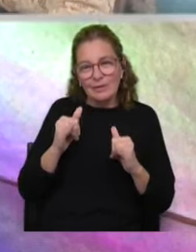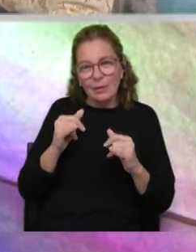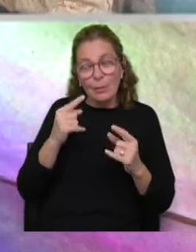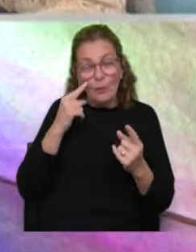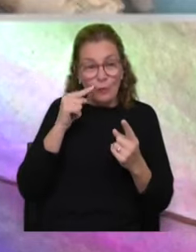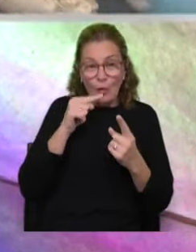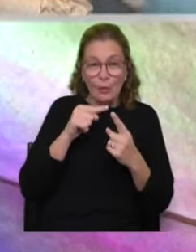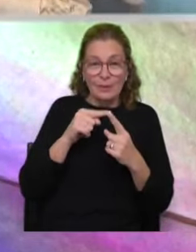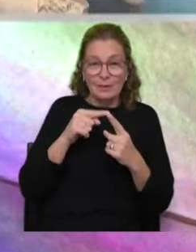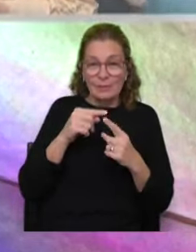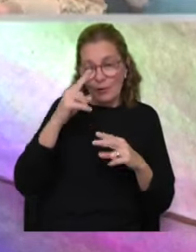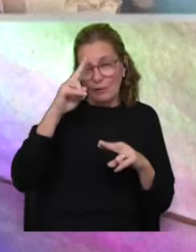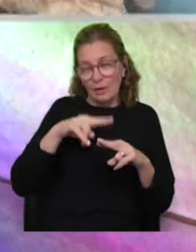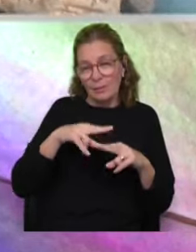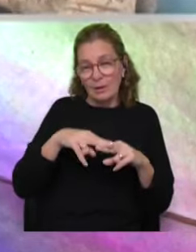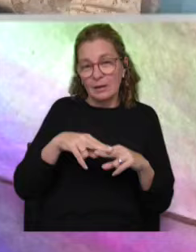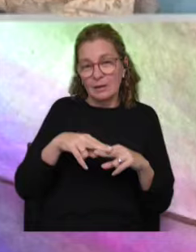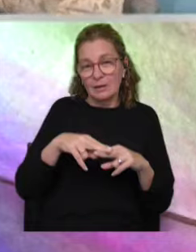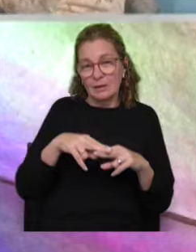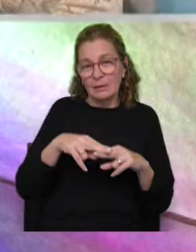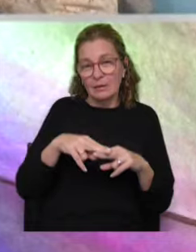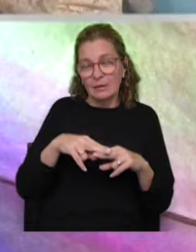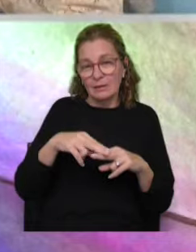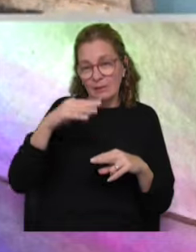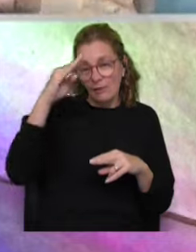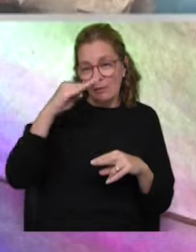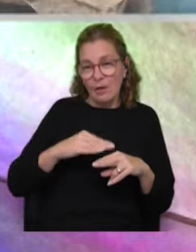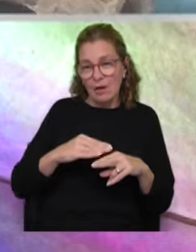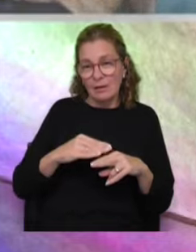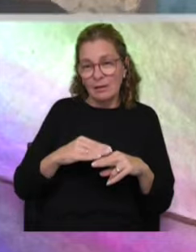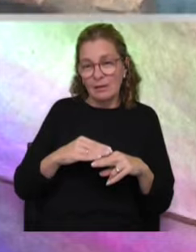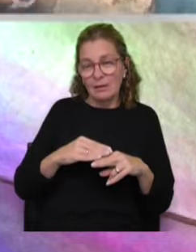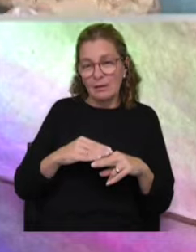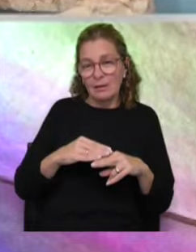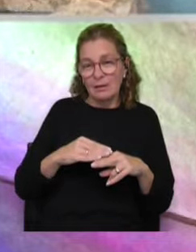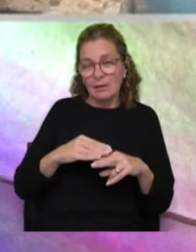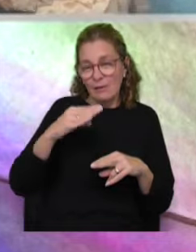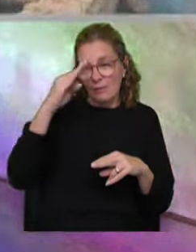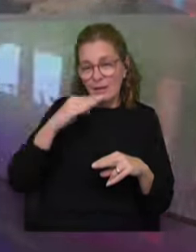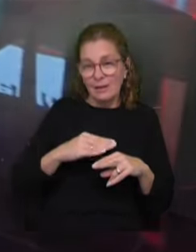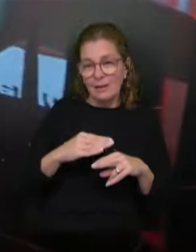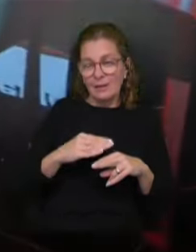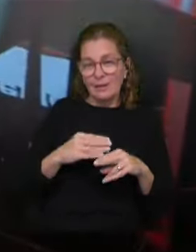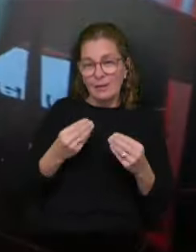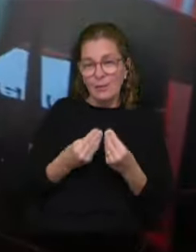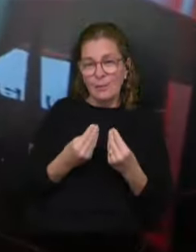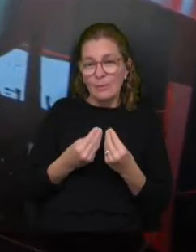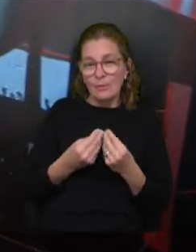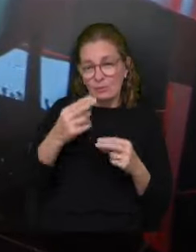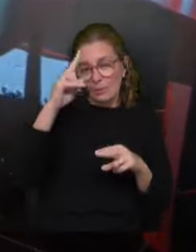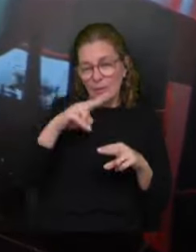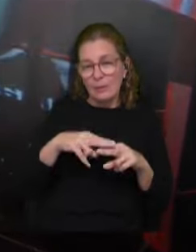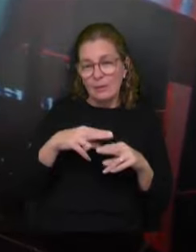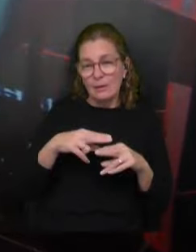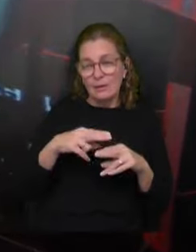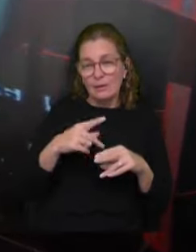porque me enfermé bastante. Sí. Wow. Como que me bajaron... Sí, sí. Pero me bajaron las defensas, sí, heavy. Mucho. Sí. Pero no me daba cuenta.